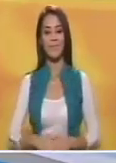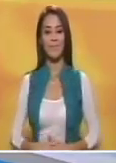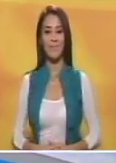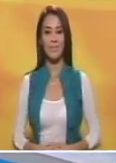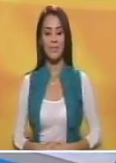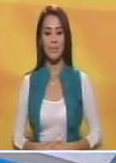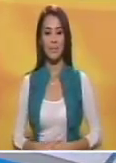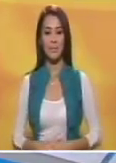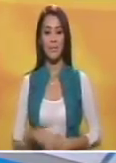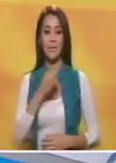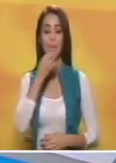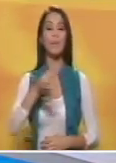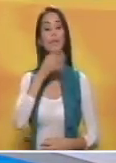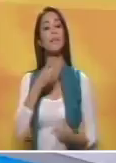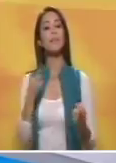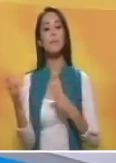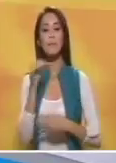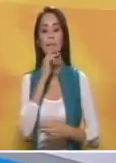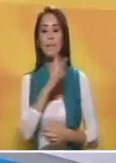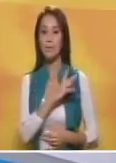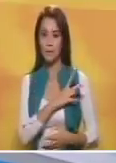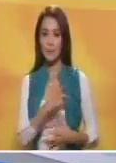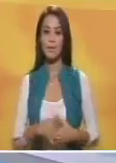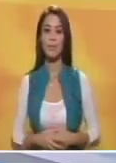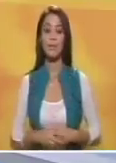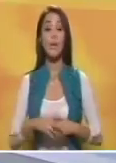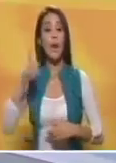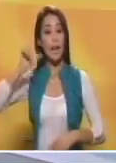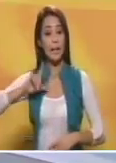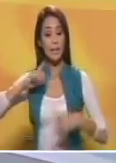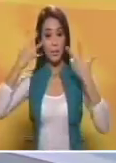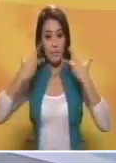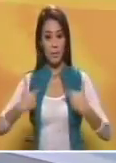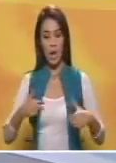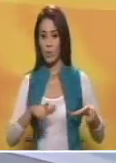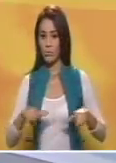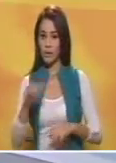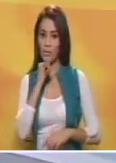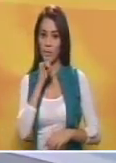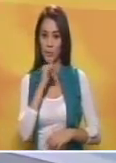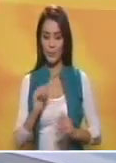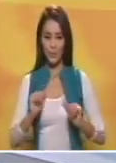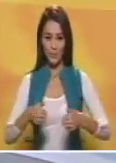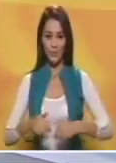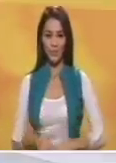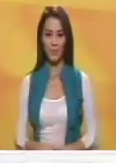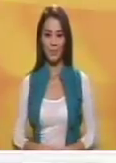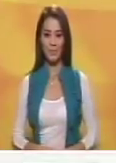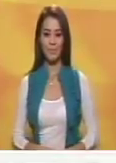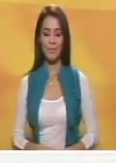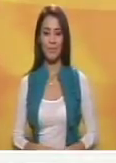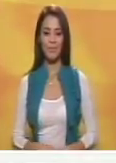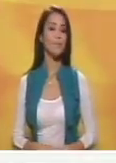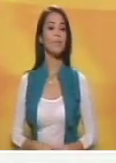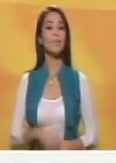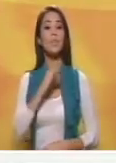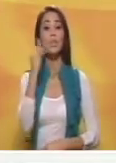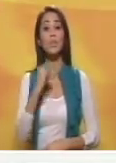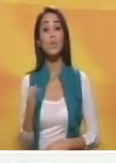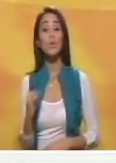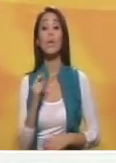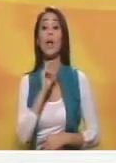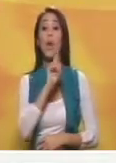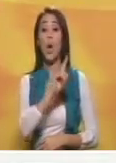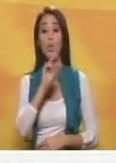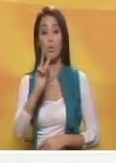noticiero Venevisión. Buenas tardes y bienvenidos. Milagro Zambrano y Lirio Pérez listas para presentarles las informaciones. Comenzamos. Zulia es uno de los